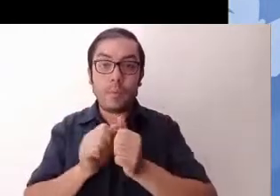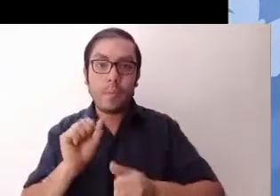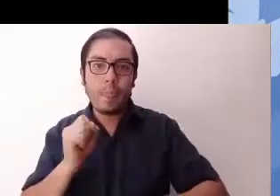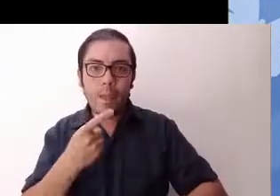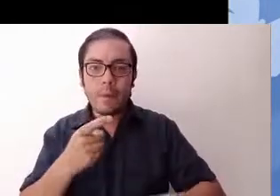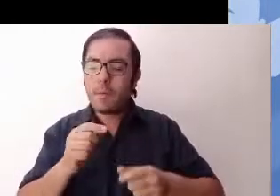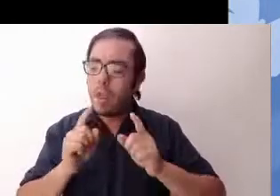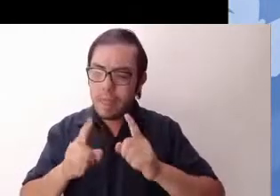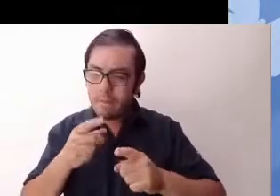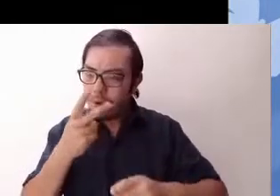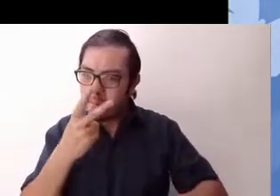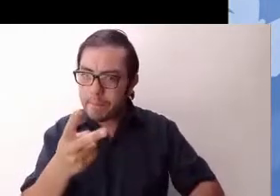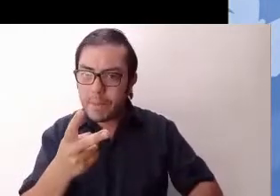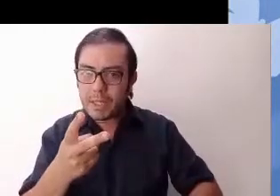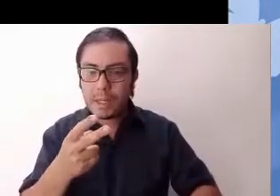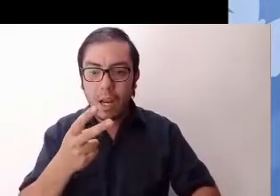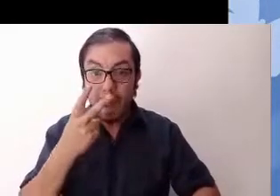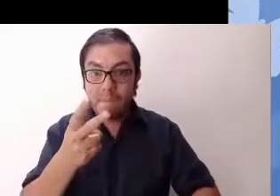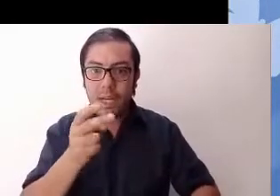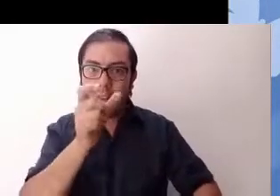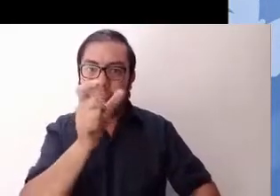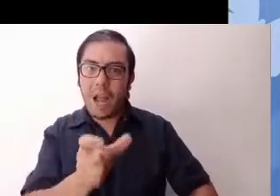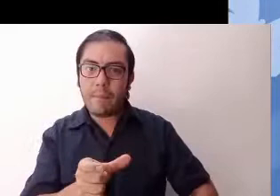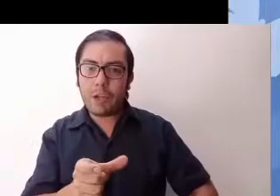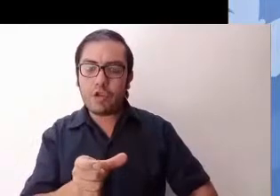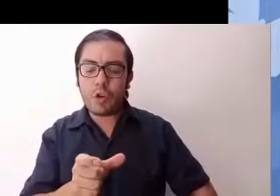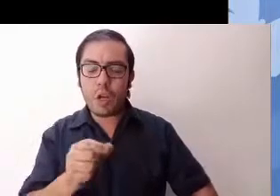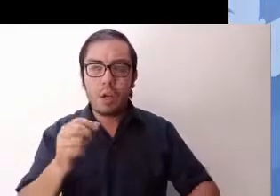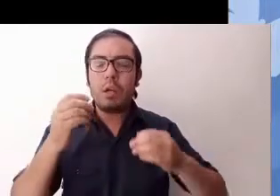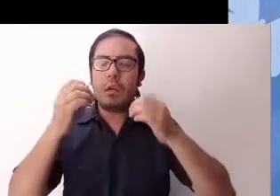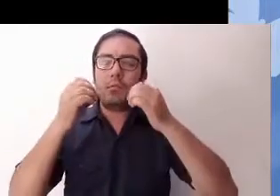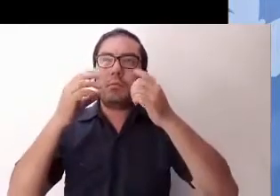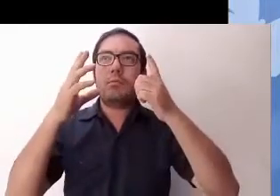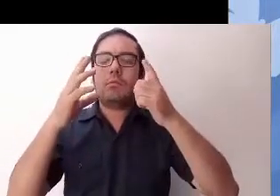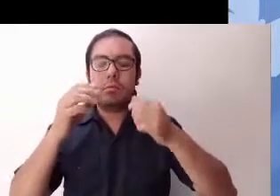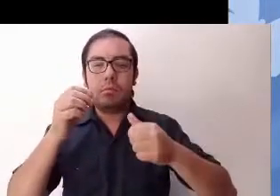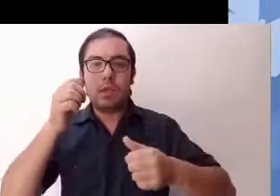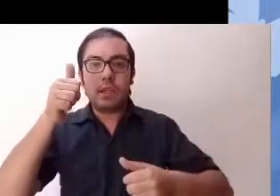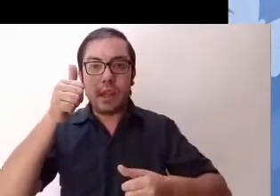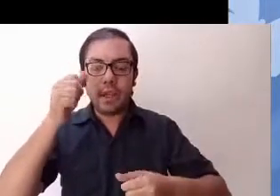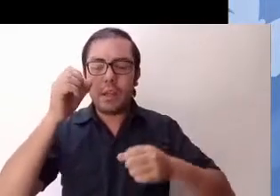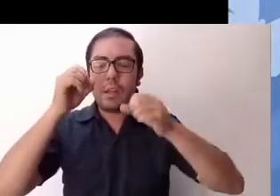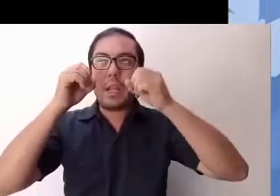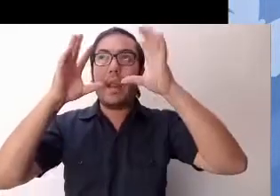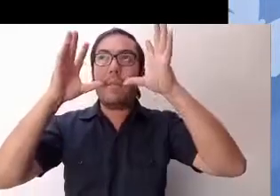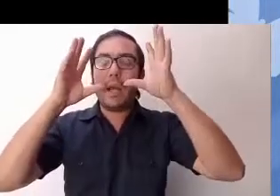respira, y luego comenzar con masaje cardíaco